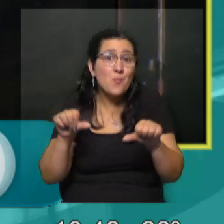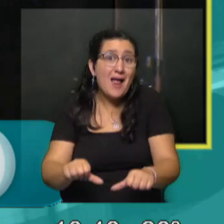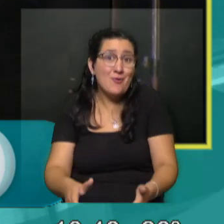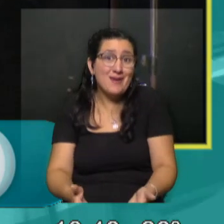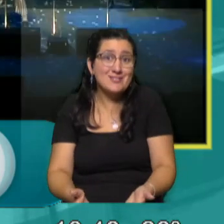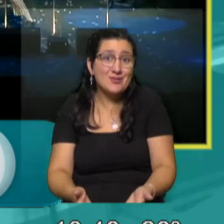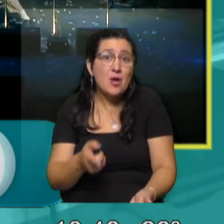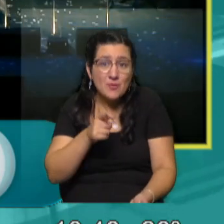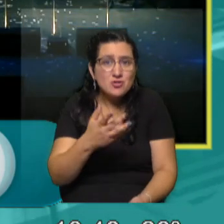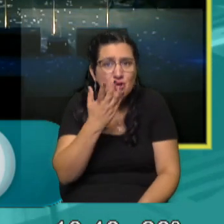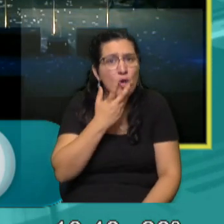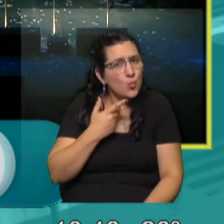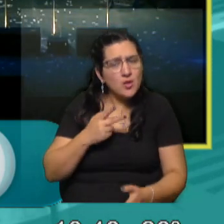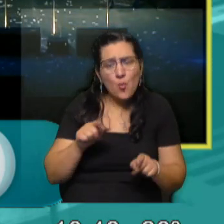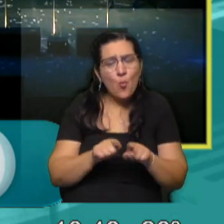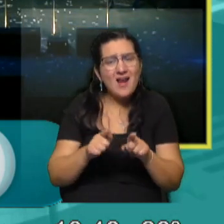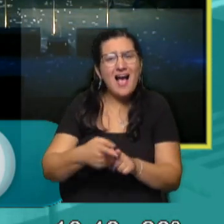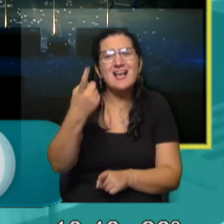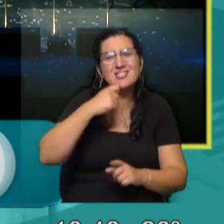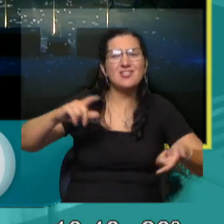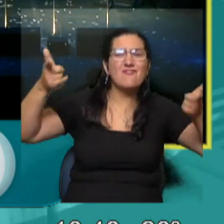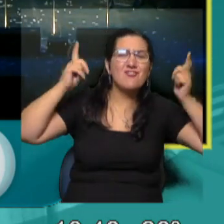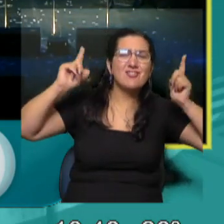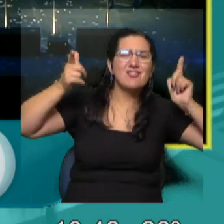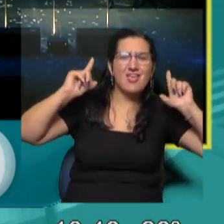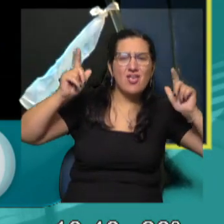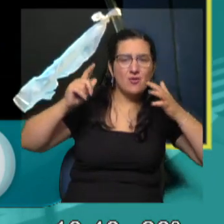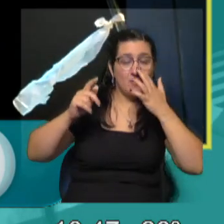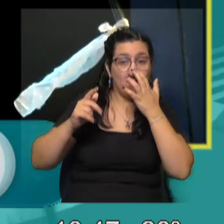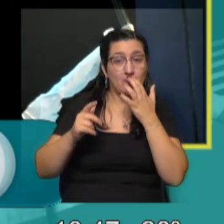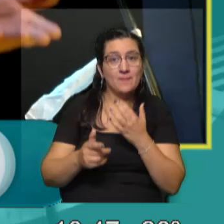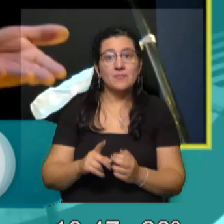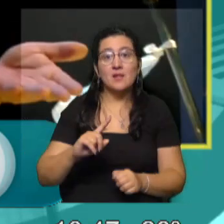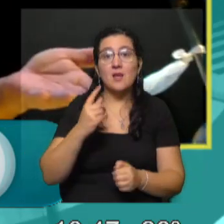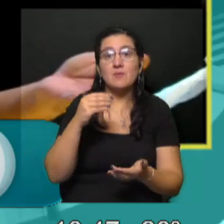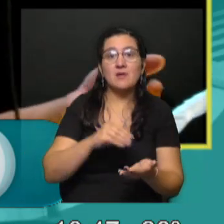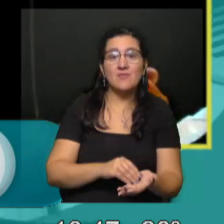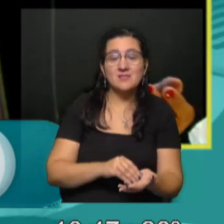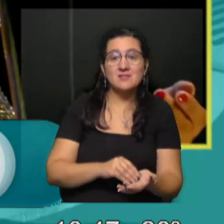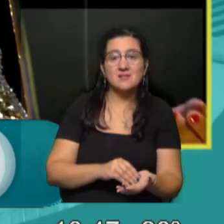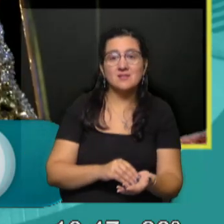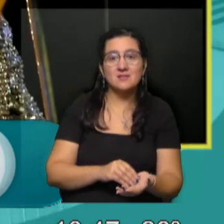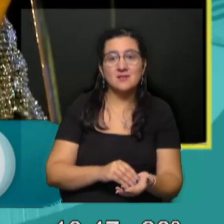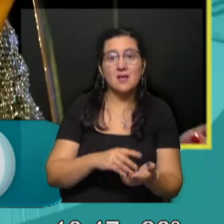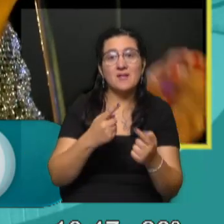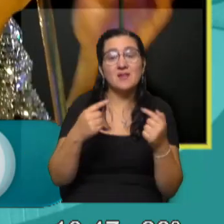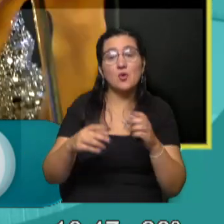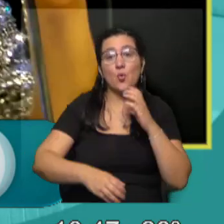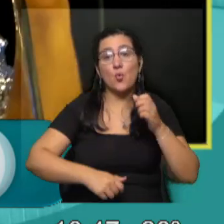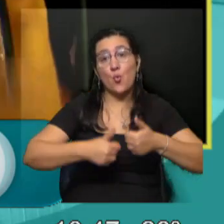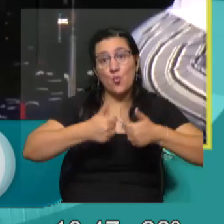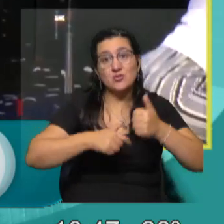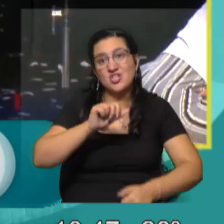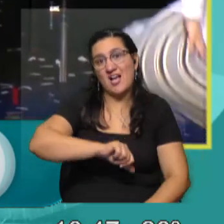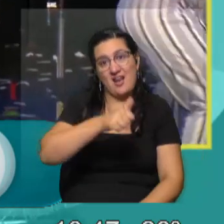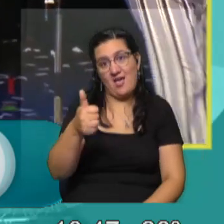pero ellos se paran y lo defienden. Ayer se divirtieron mucho porque aparte es la primera vez que entran en la liguilla para ellos en materia de concurso. Ganaron,